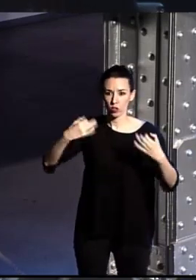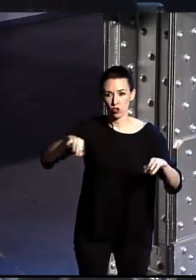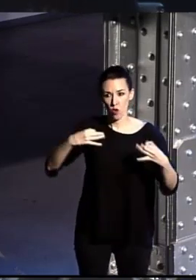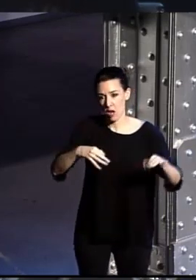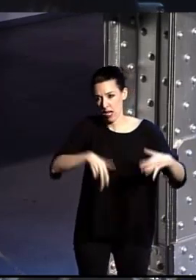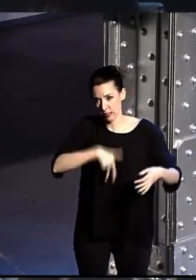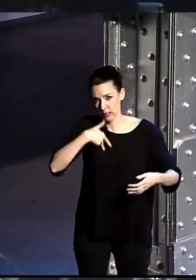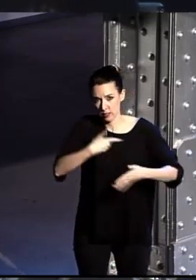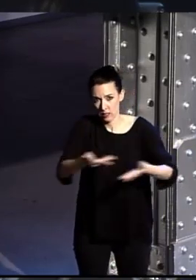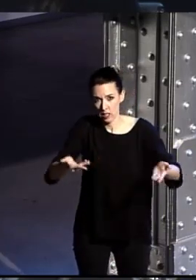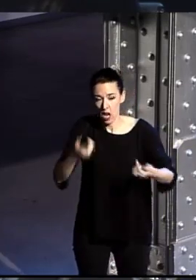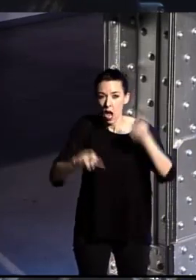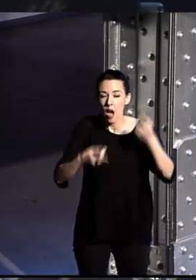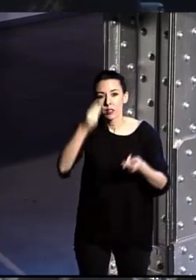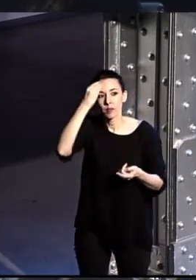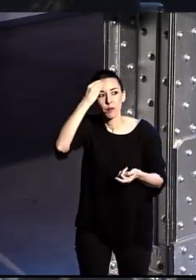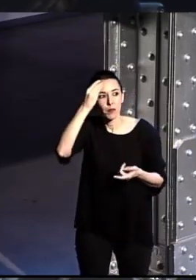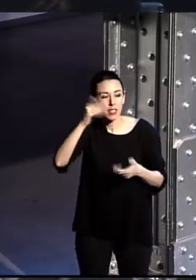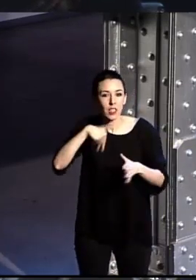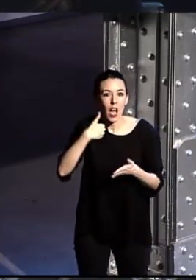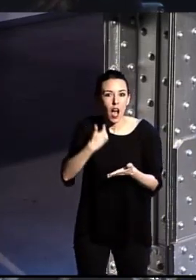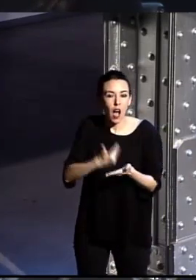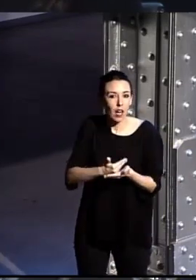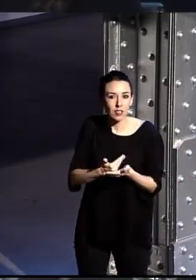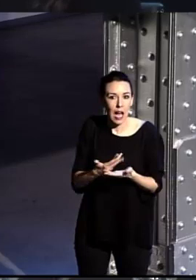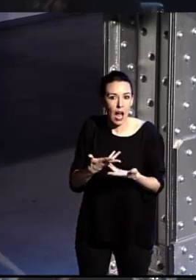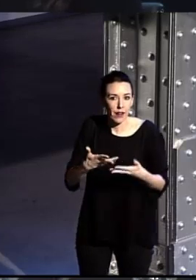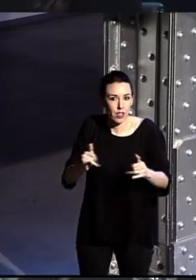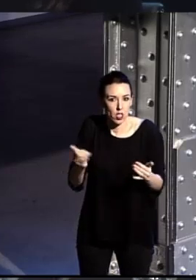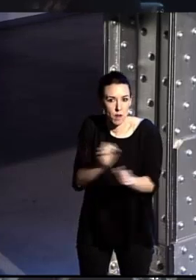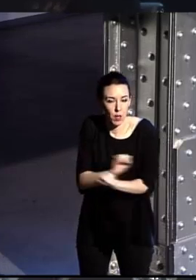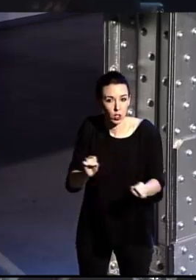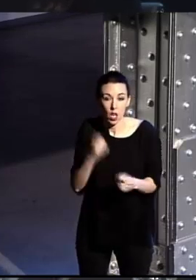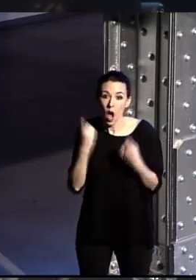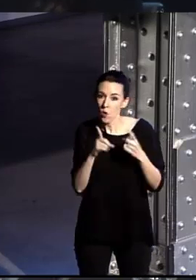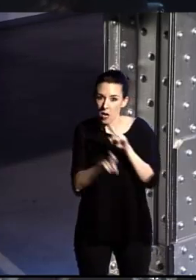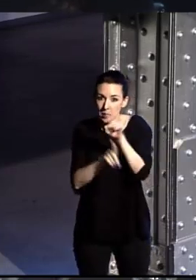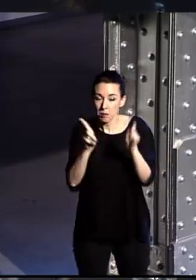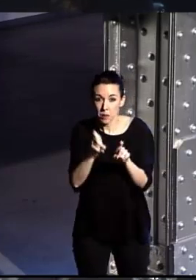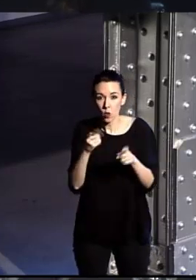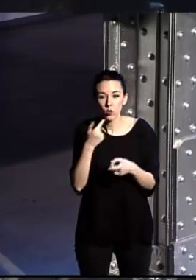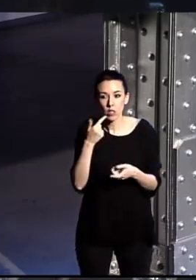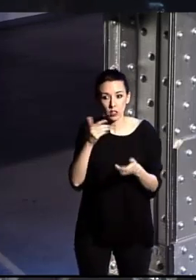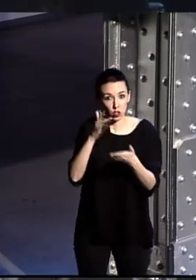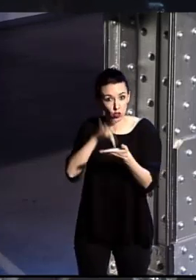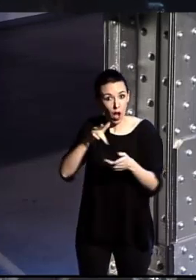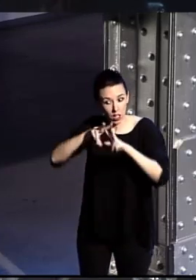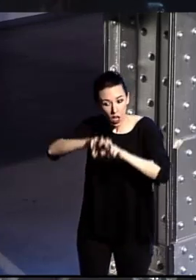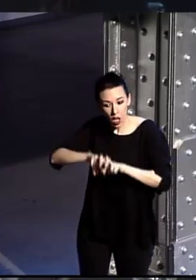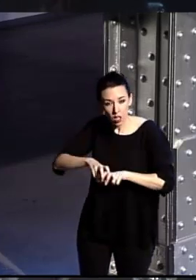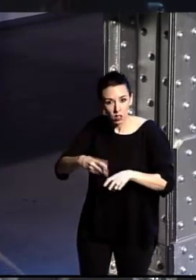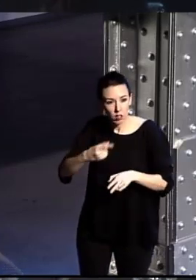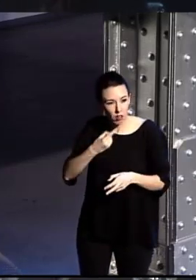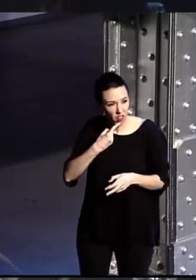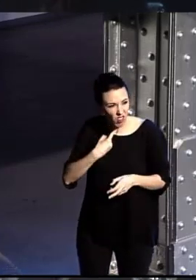en general, a veces piensan que incluso ni existe. Hay alguna de las preguntas que a veces me han hecho durante el estudio que me dicen, ¿pero